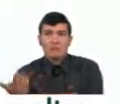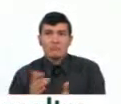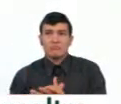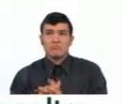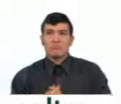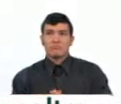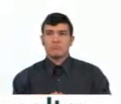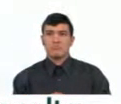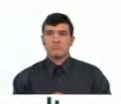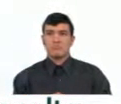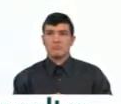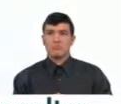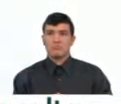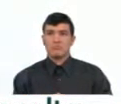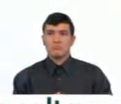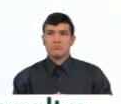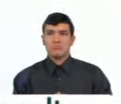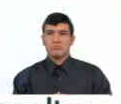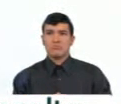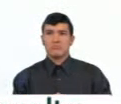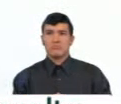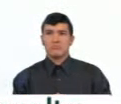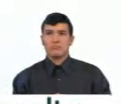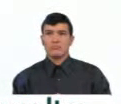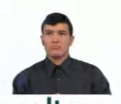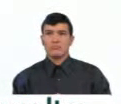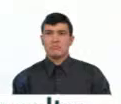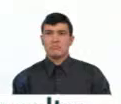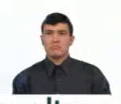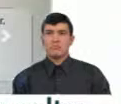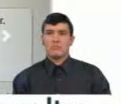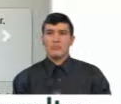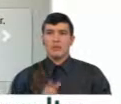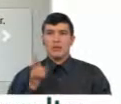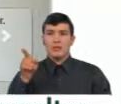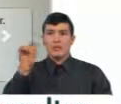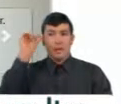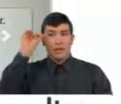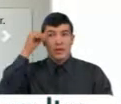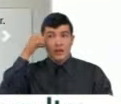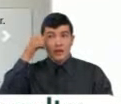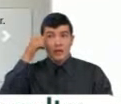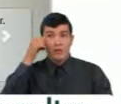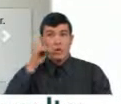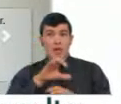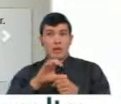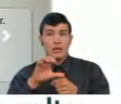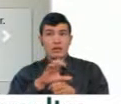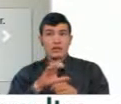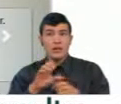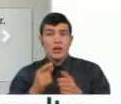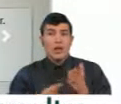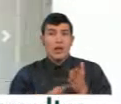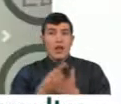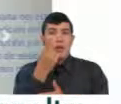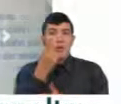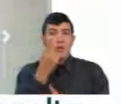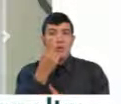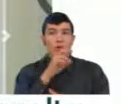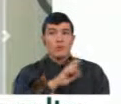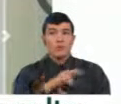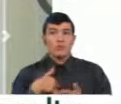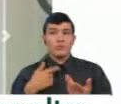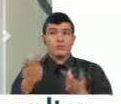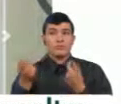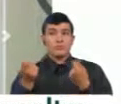los motivos por los cuales fueron creados, pero es para recordarle a los ciudadanos que el único portal que estamos manejando